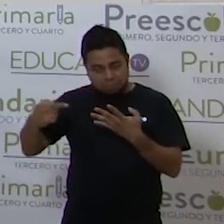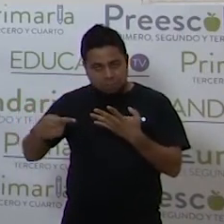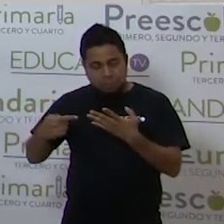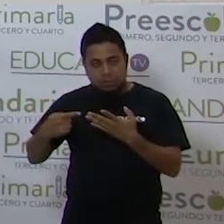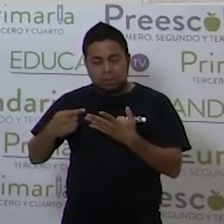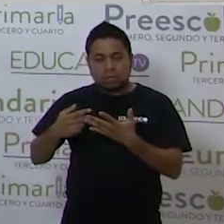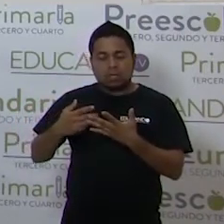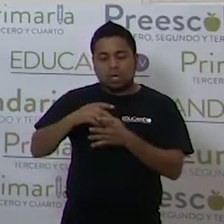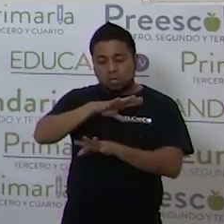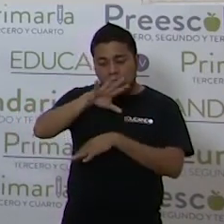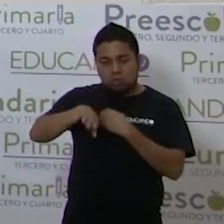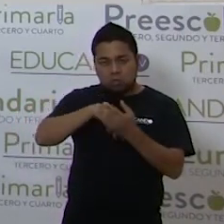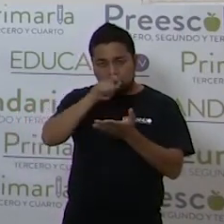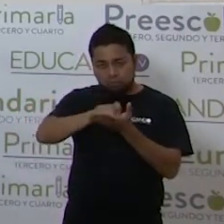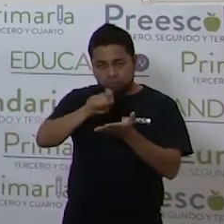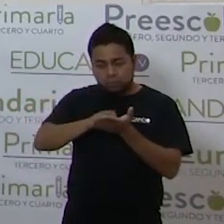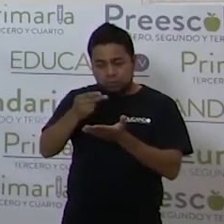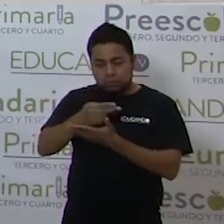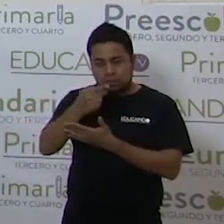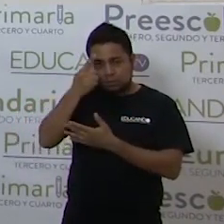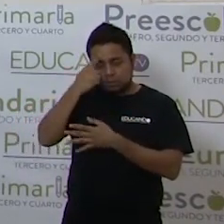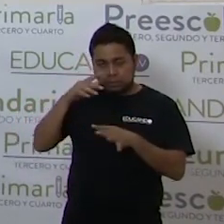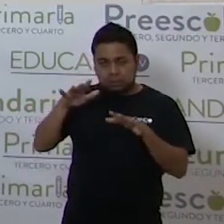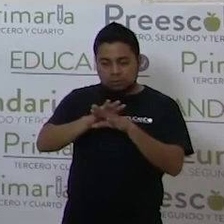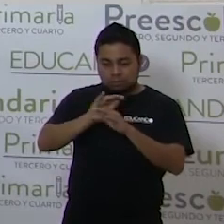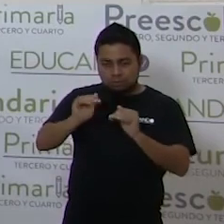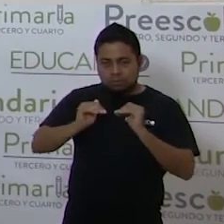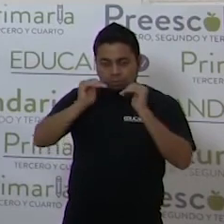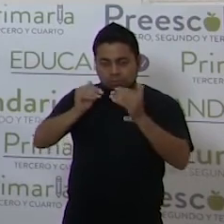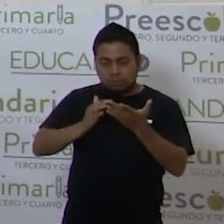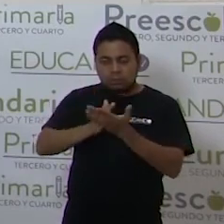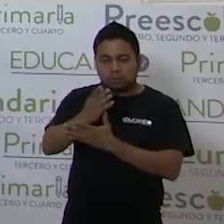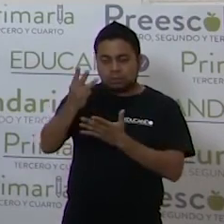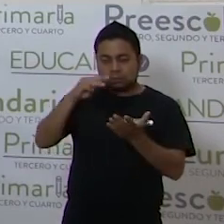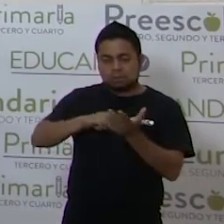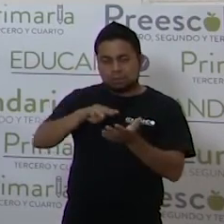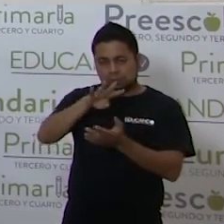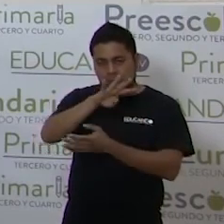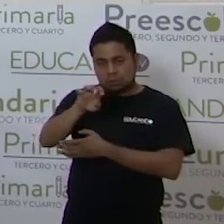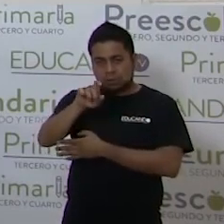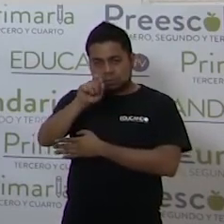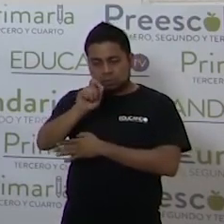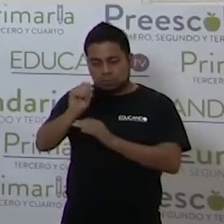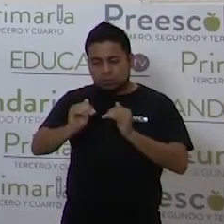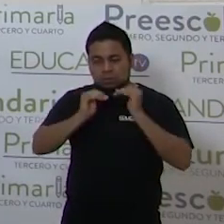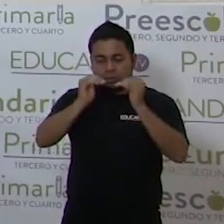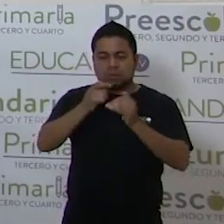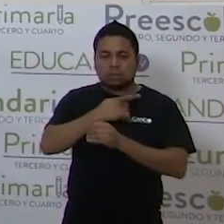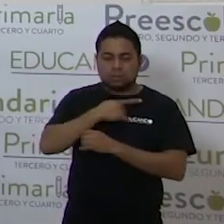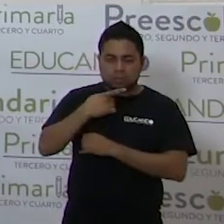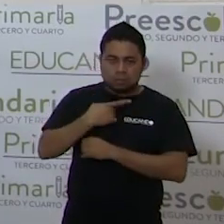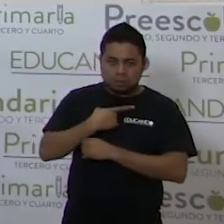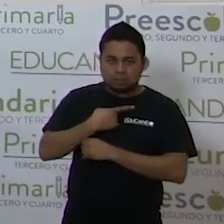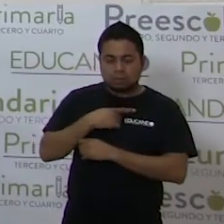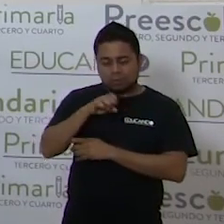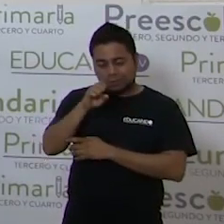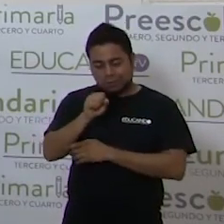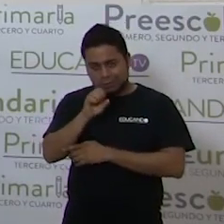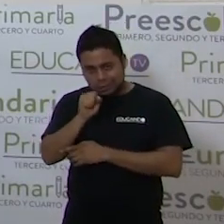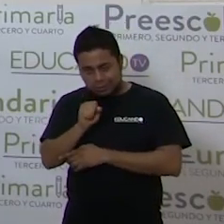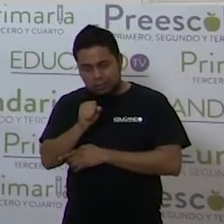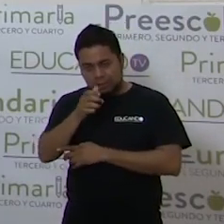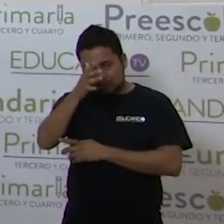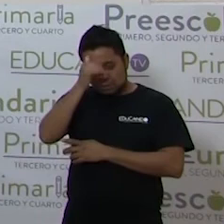total de los puntos que ella necesita para cambiar de nivel son 3 mil 420 tenemos que hacer 60